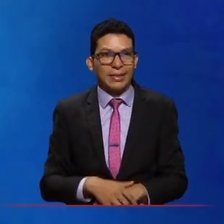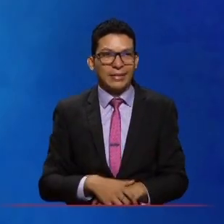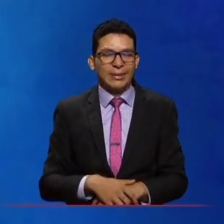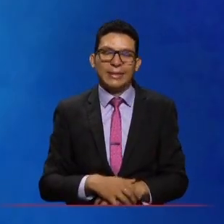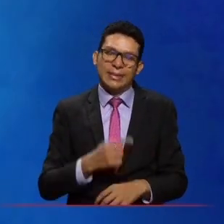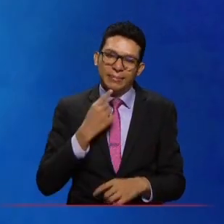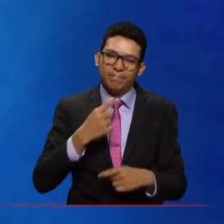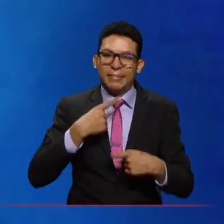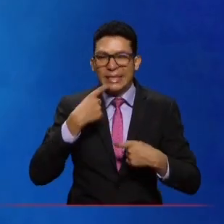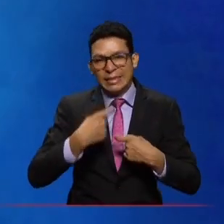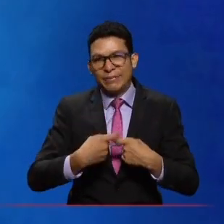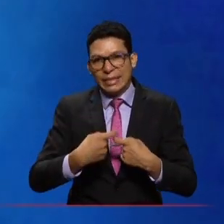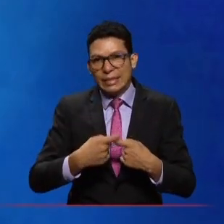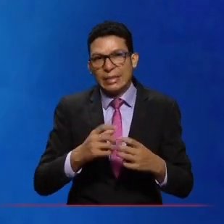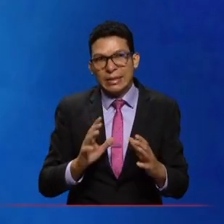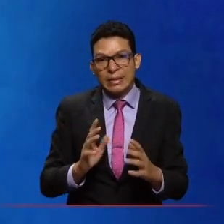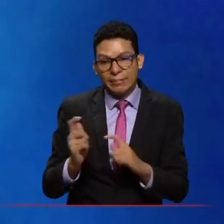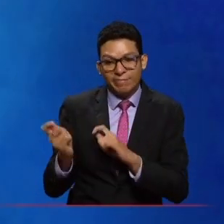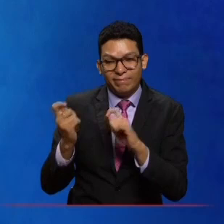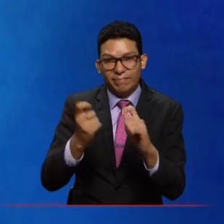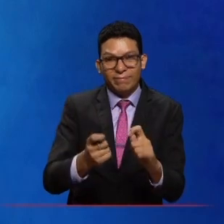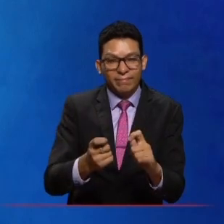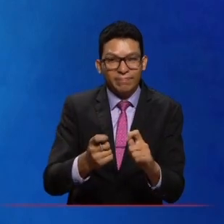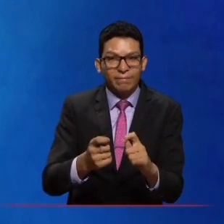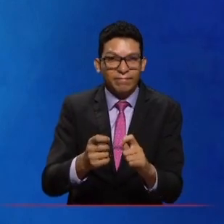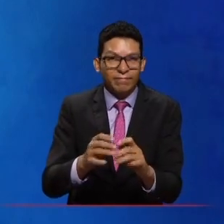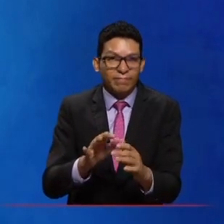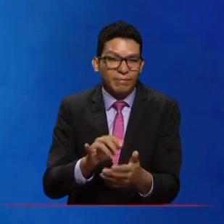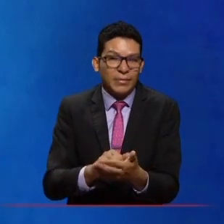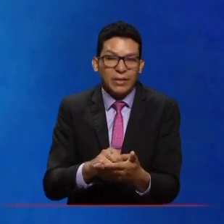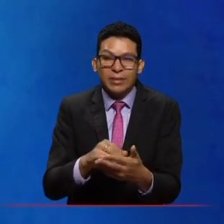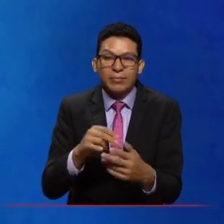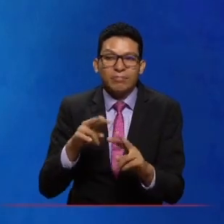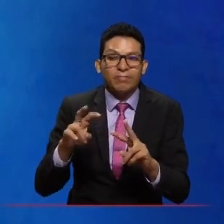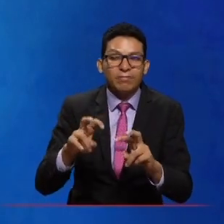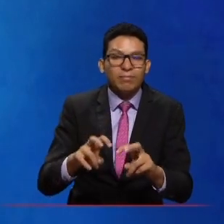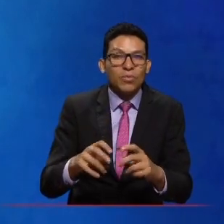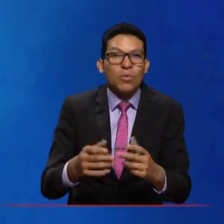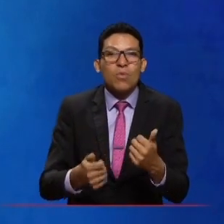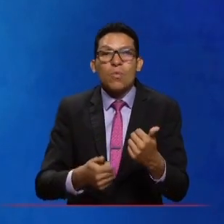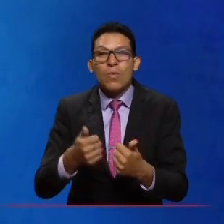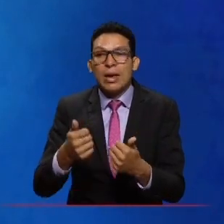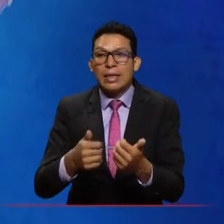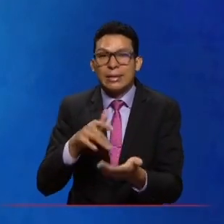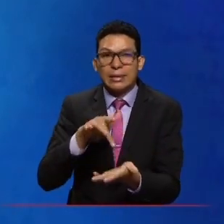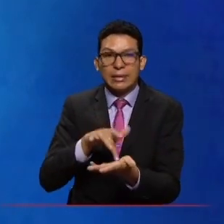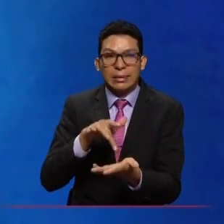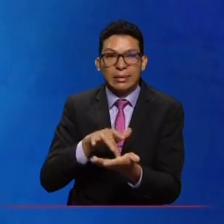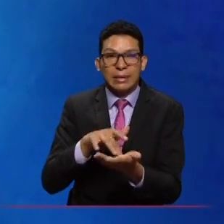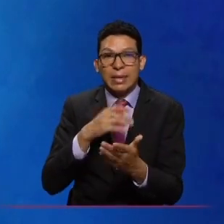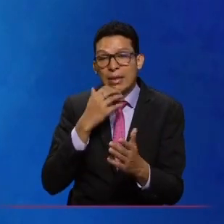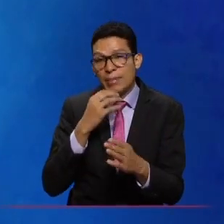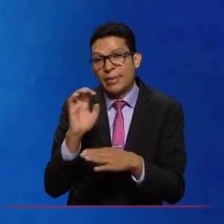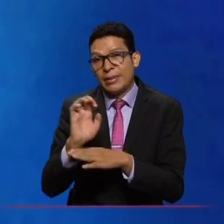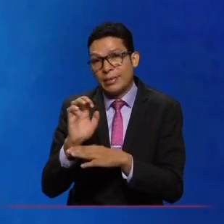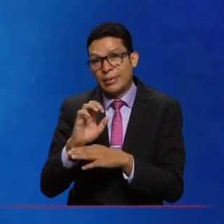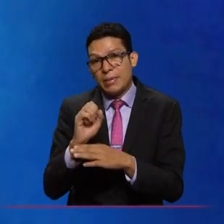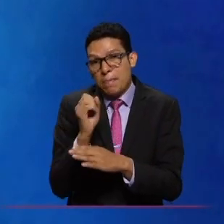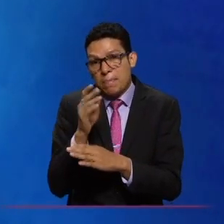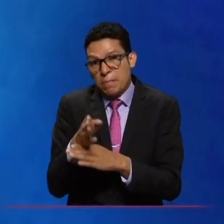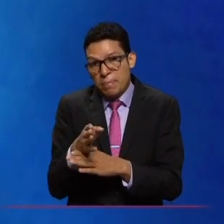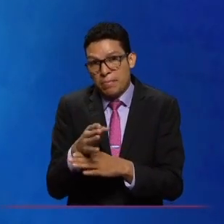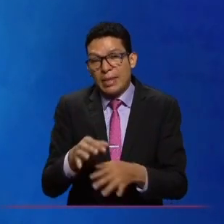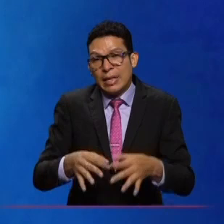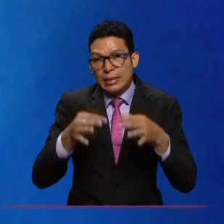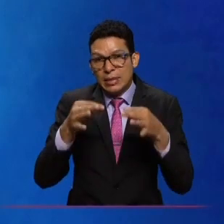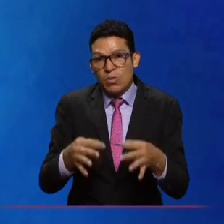difícil que los herederos de ese causante averigüen cuáles pasivos tenía, salvo que supiera que tenía pasivos con entidades financieras, que los